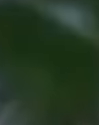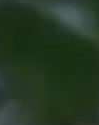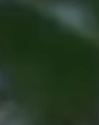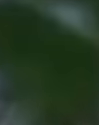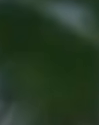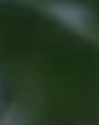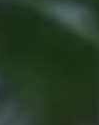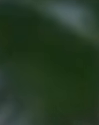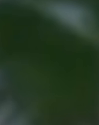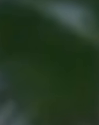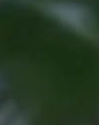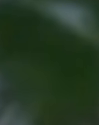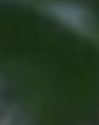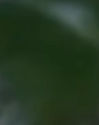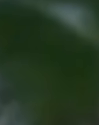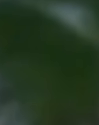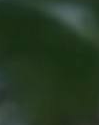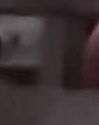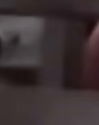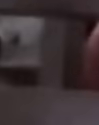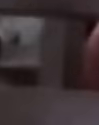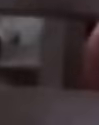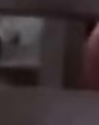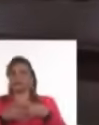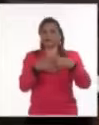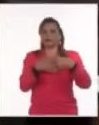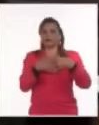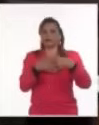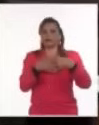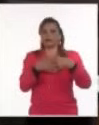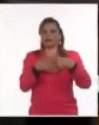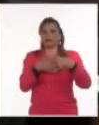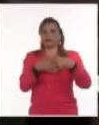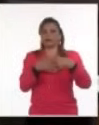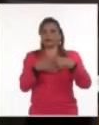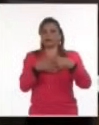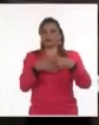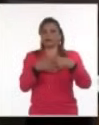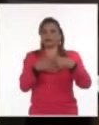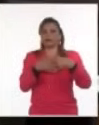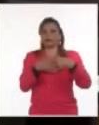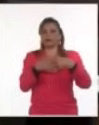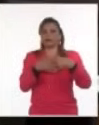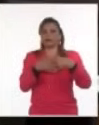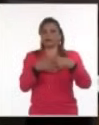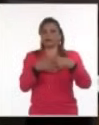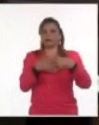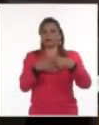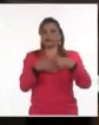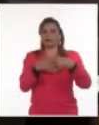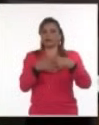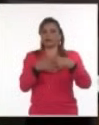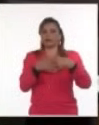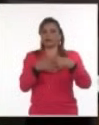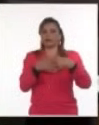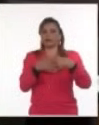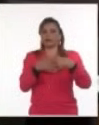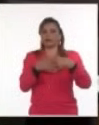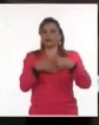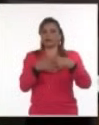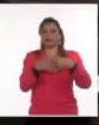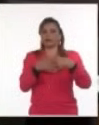exterior y se evidencia e todo todo recae en las mismas tres